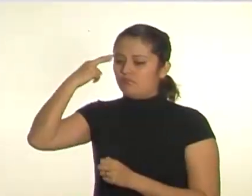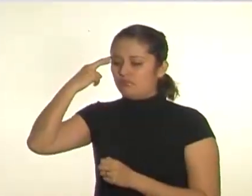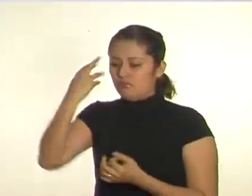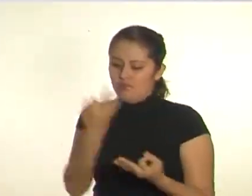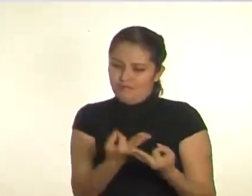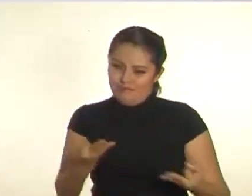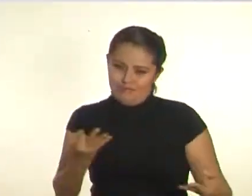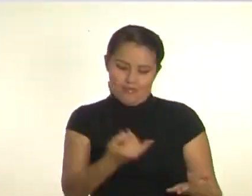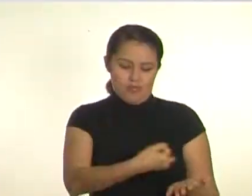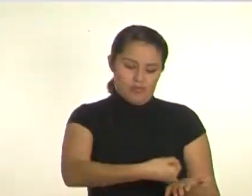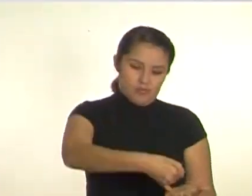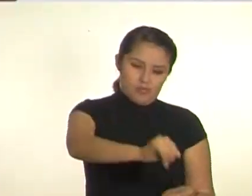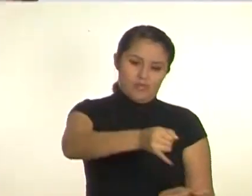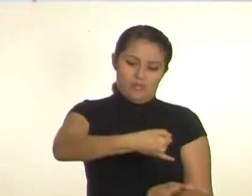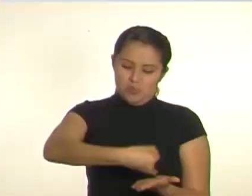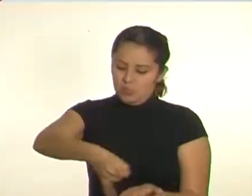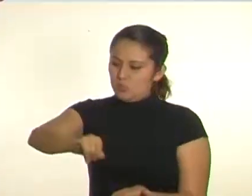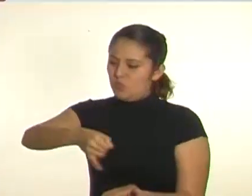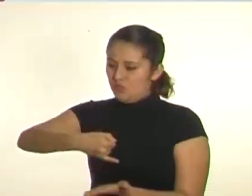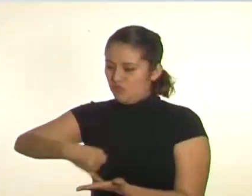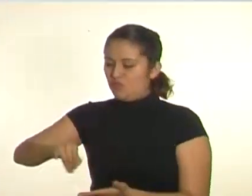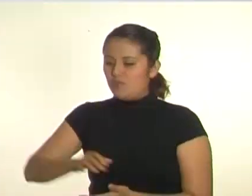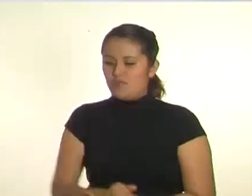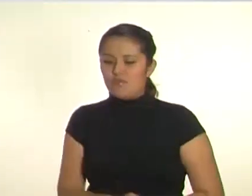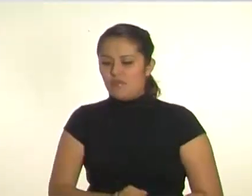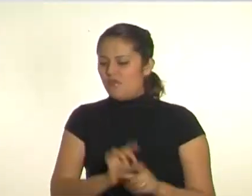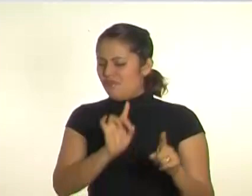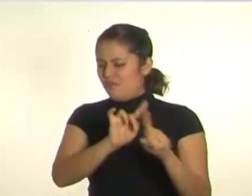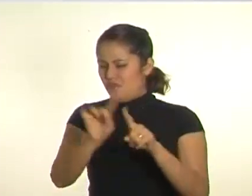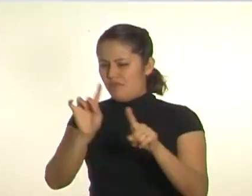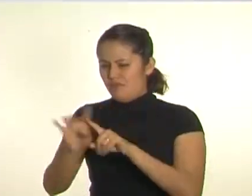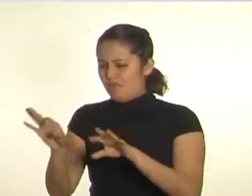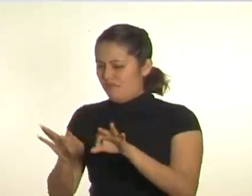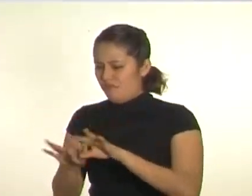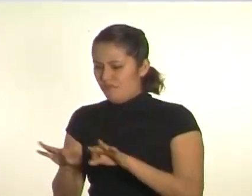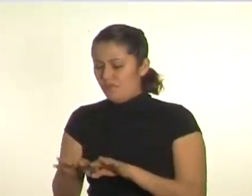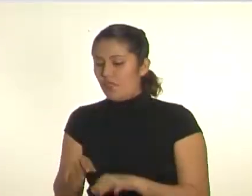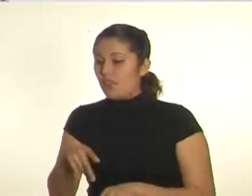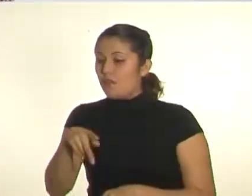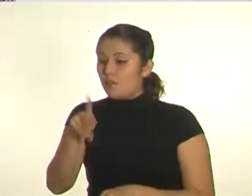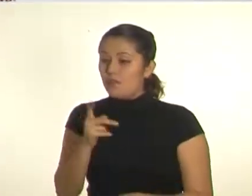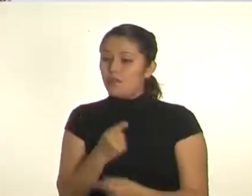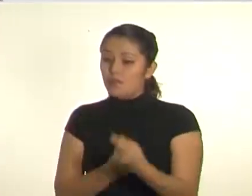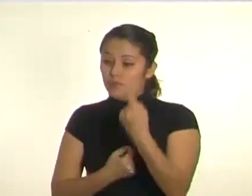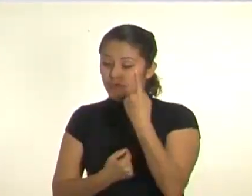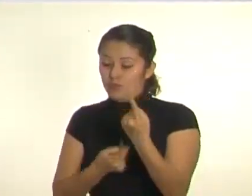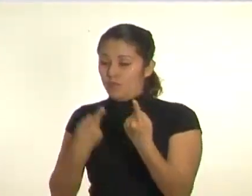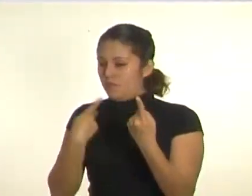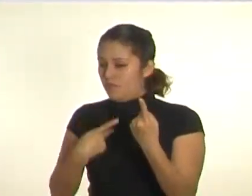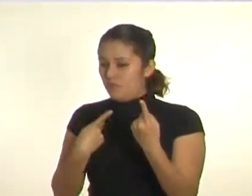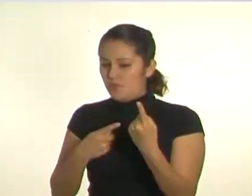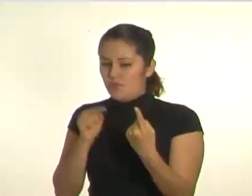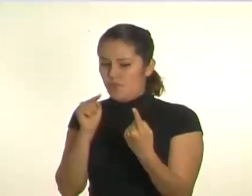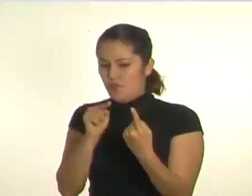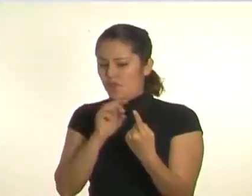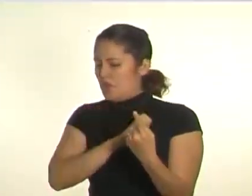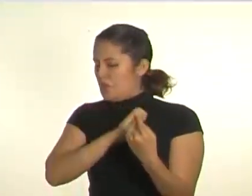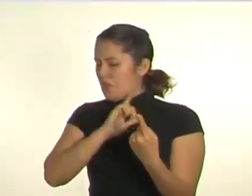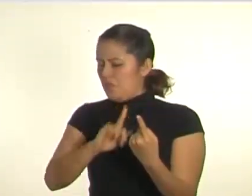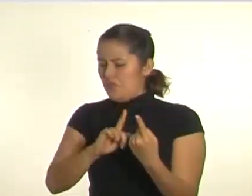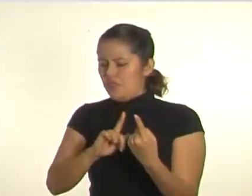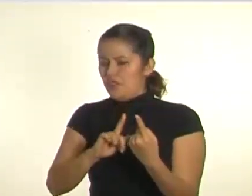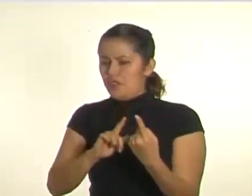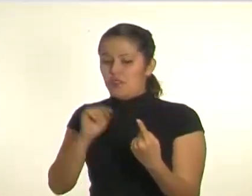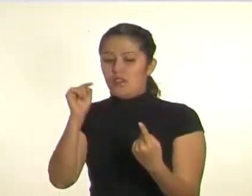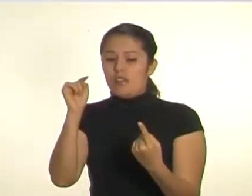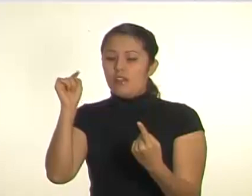tierra y muchas más personas. Pero había una persona en especial. Este